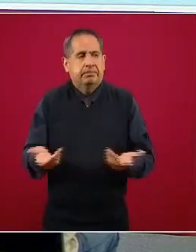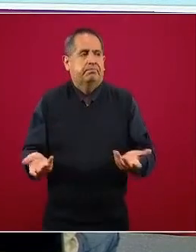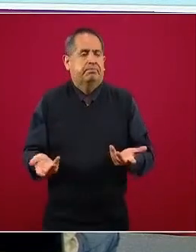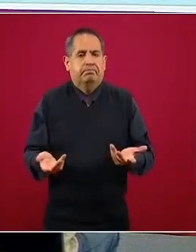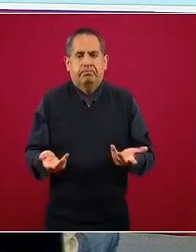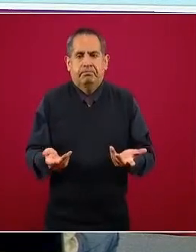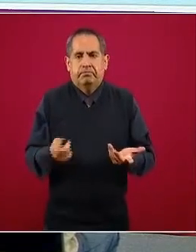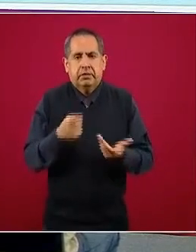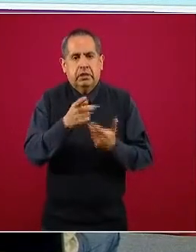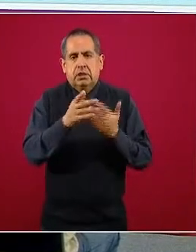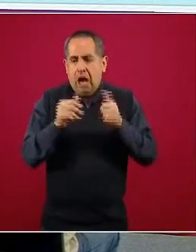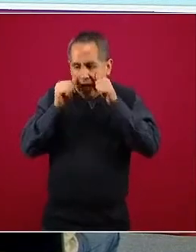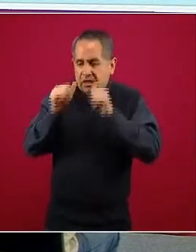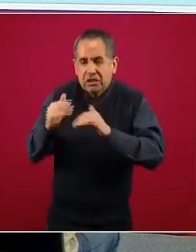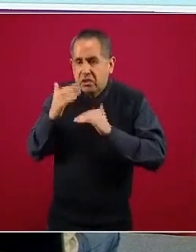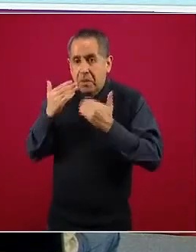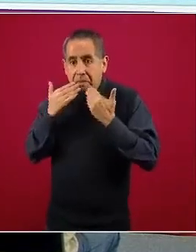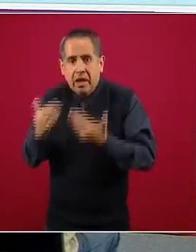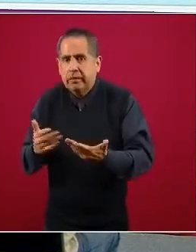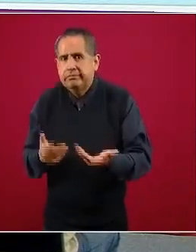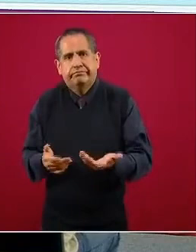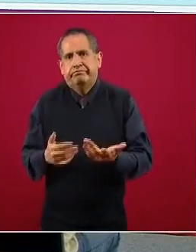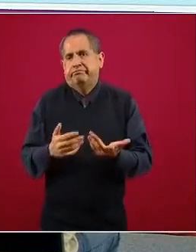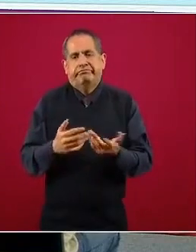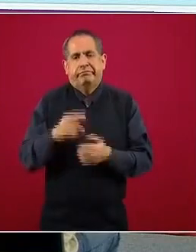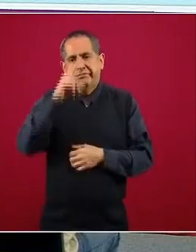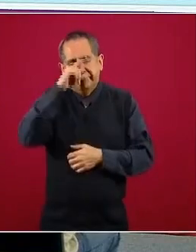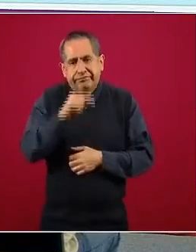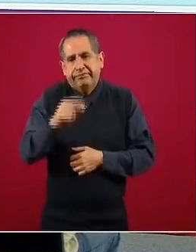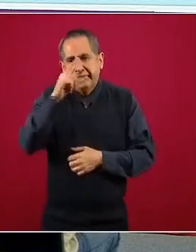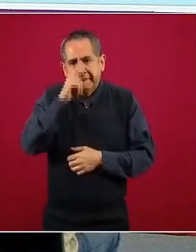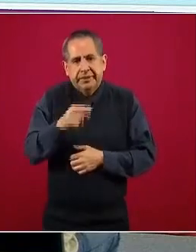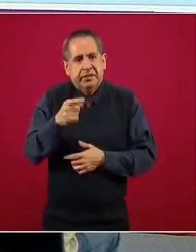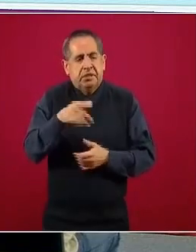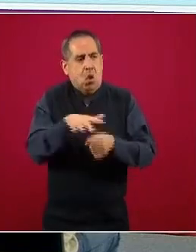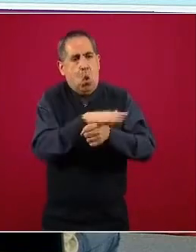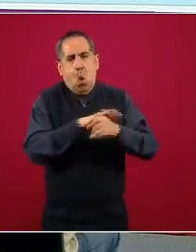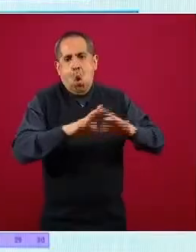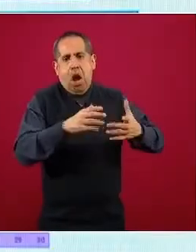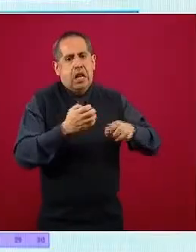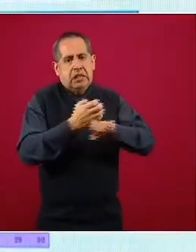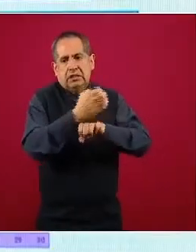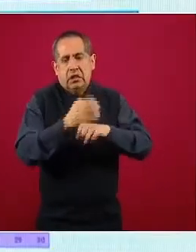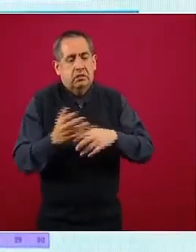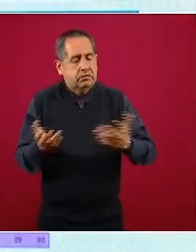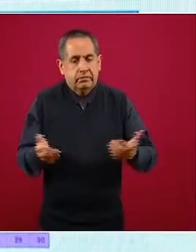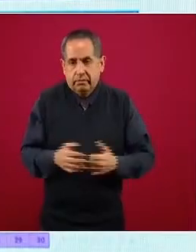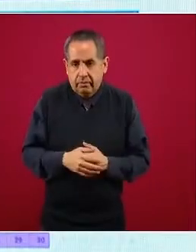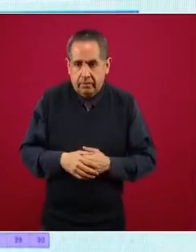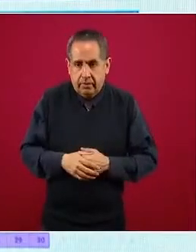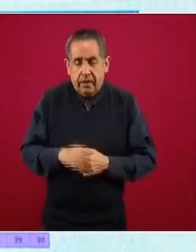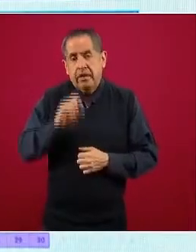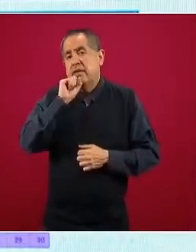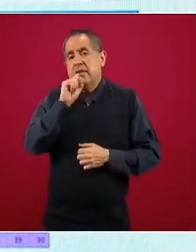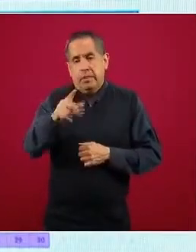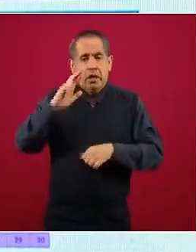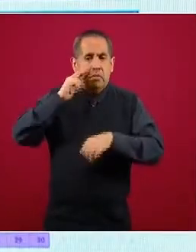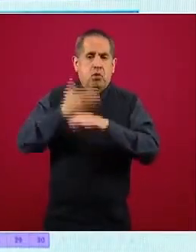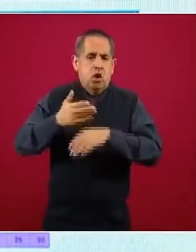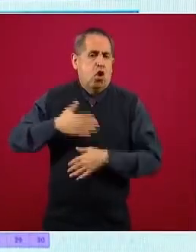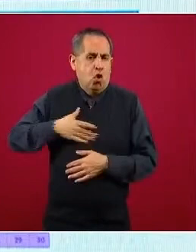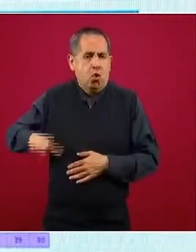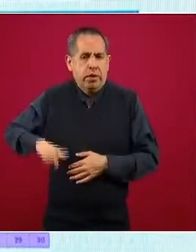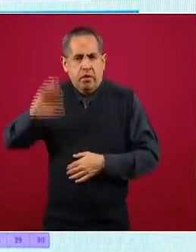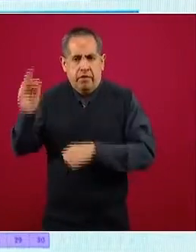obviamente esto limita la capacidad de atención en el nivel local. Por supuesto que también es una responsabilidad del